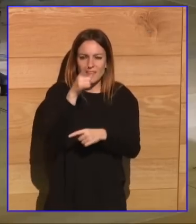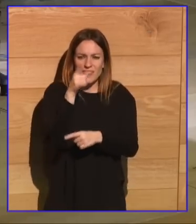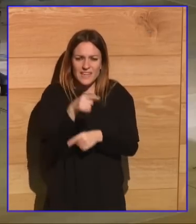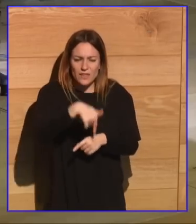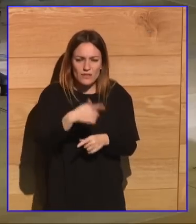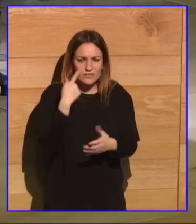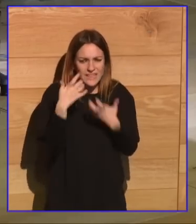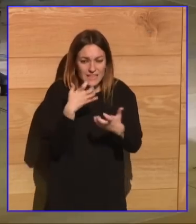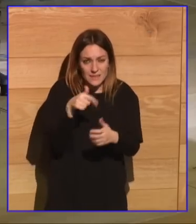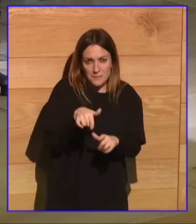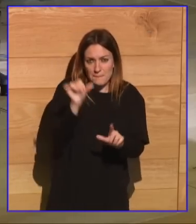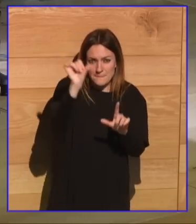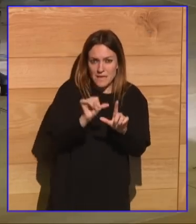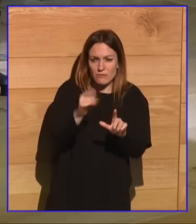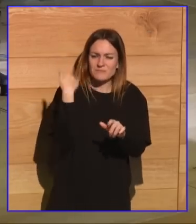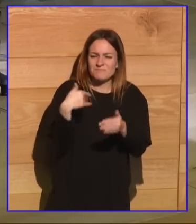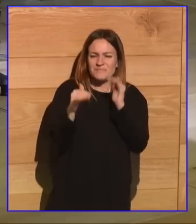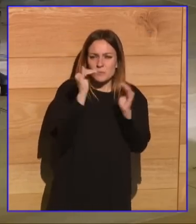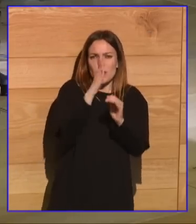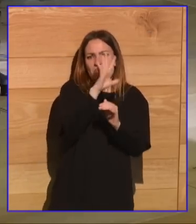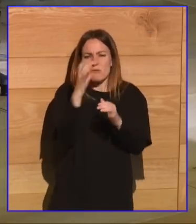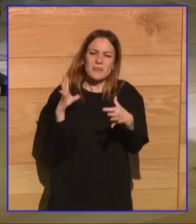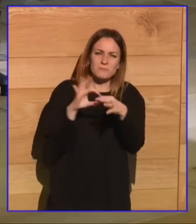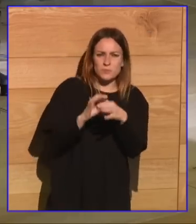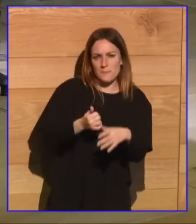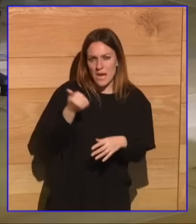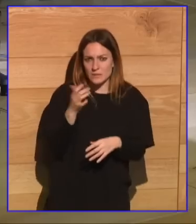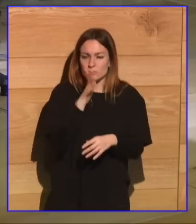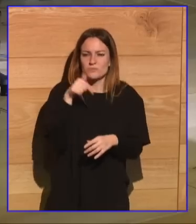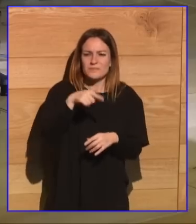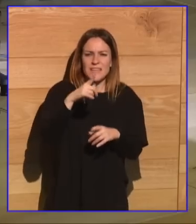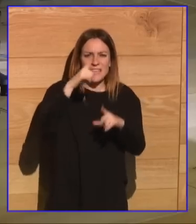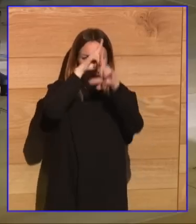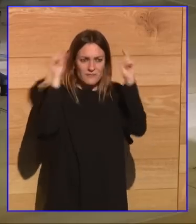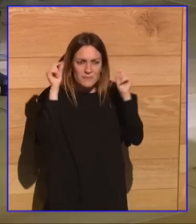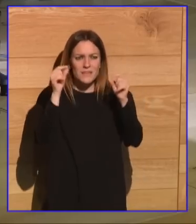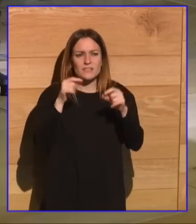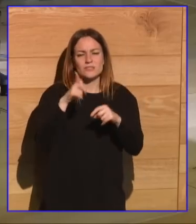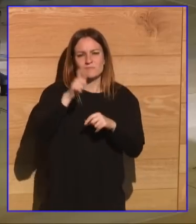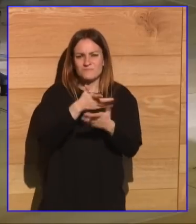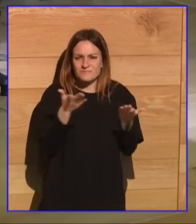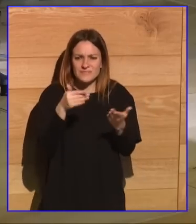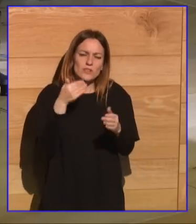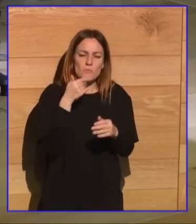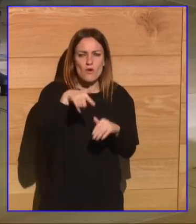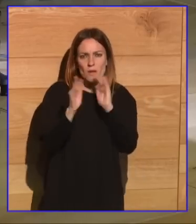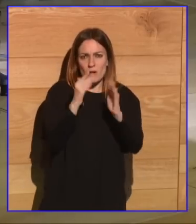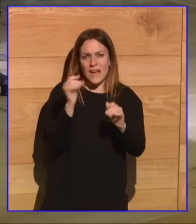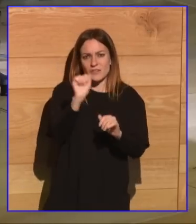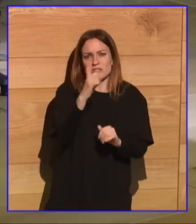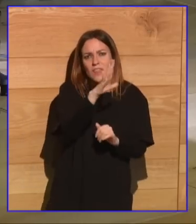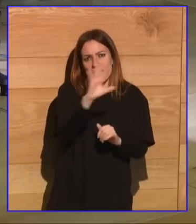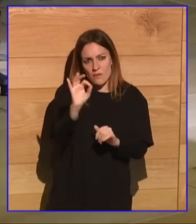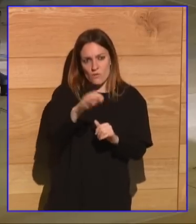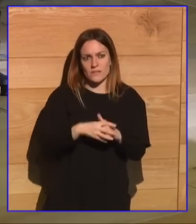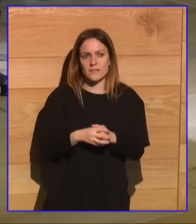Sí. Nos da la impresión de que esa celda, que los enfermeros, que de alguna manera todo está sucediendo en los 50.